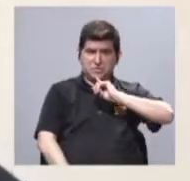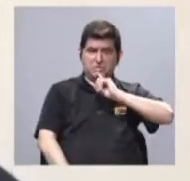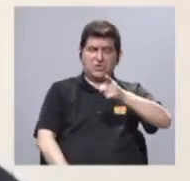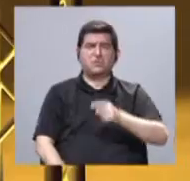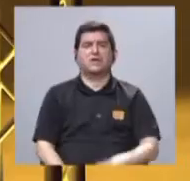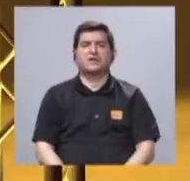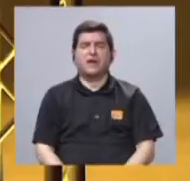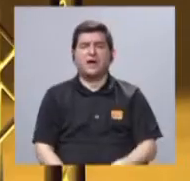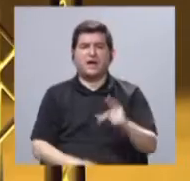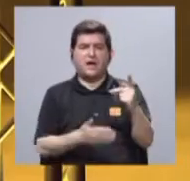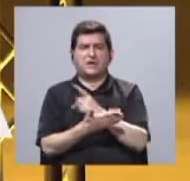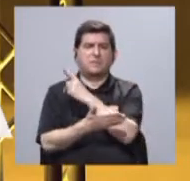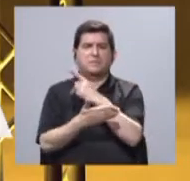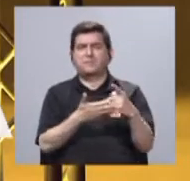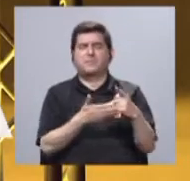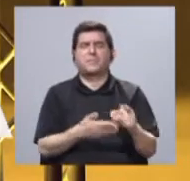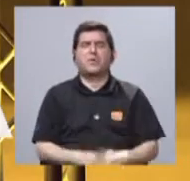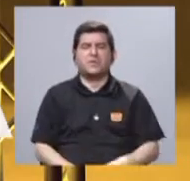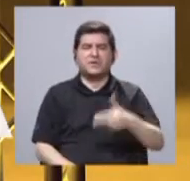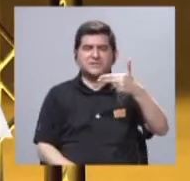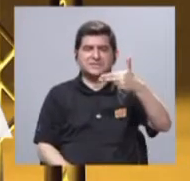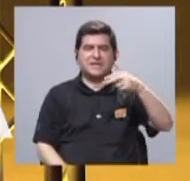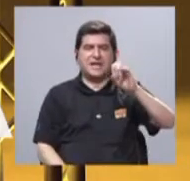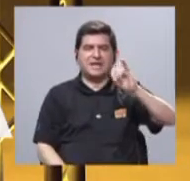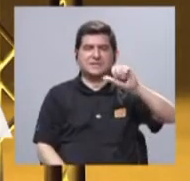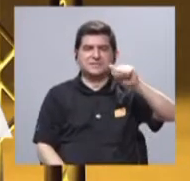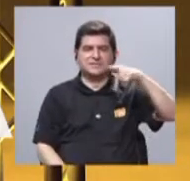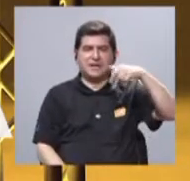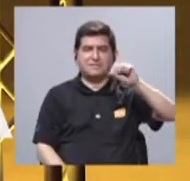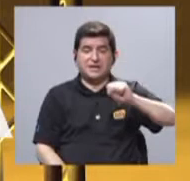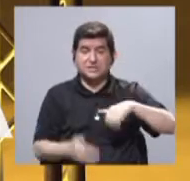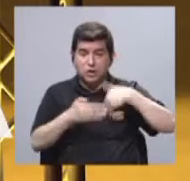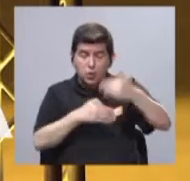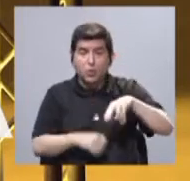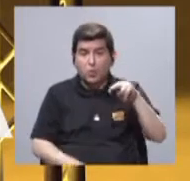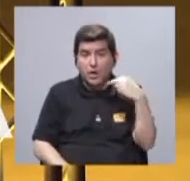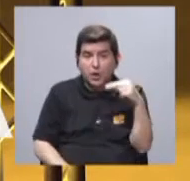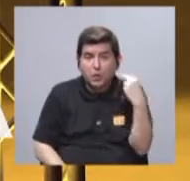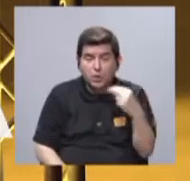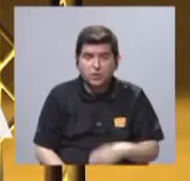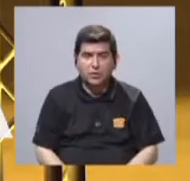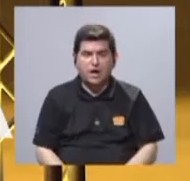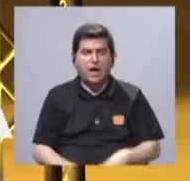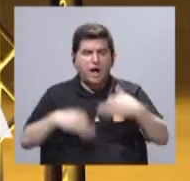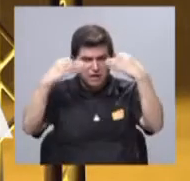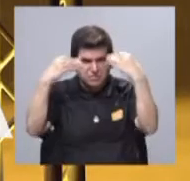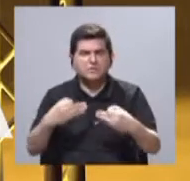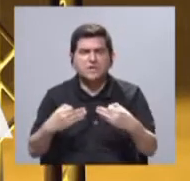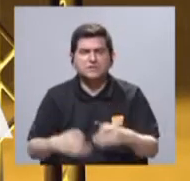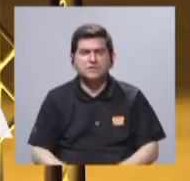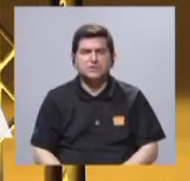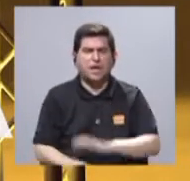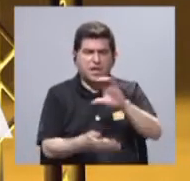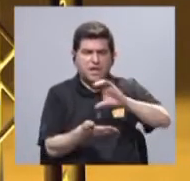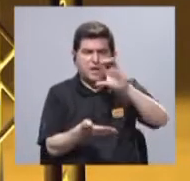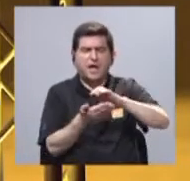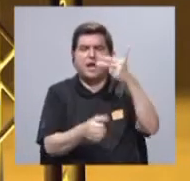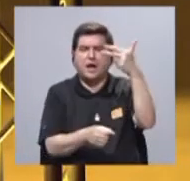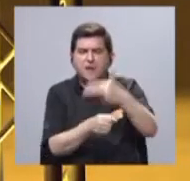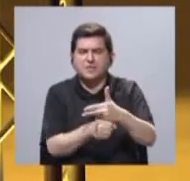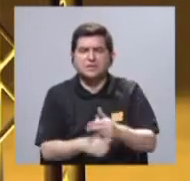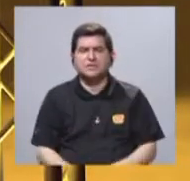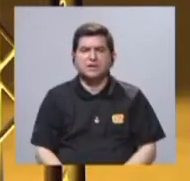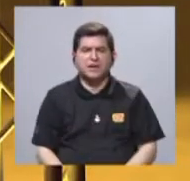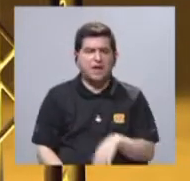pronunciado la provincia de Chiapas. A partir de esta noticia, es que se decidió en la capital